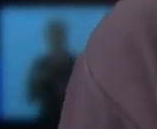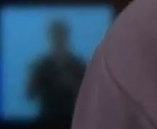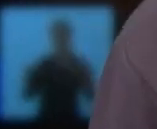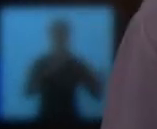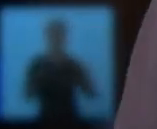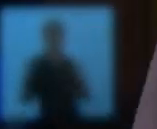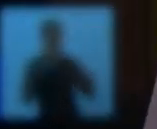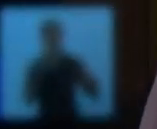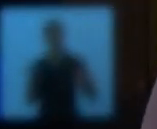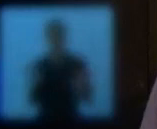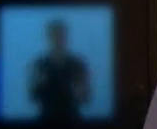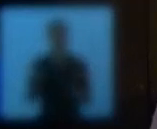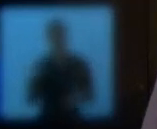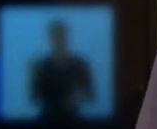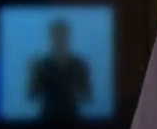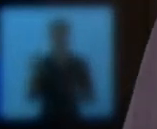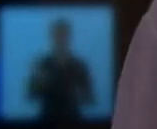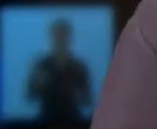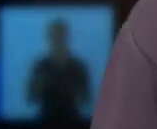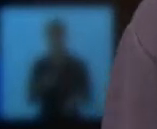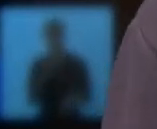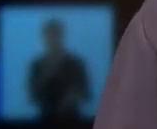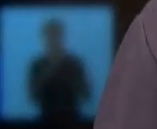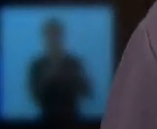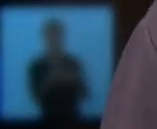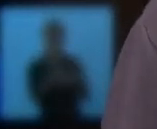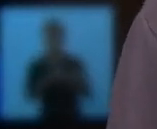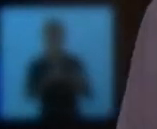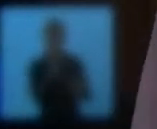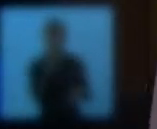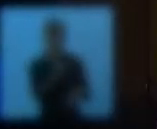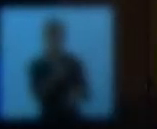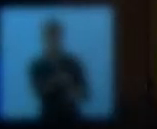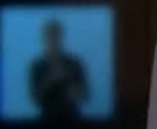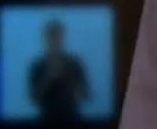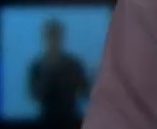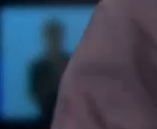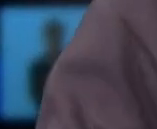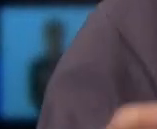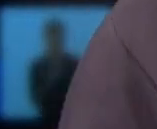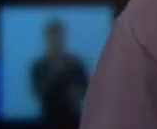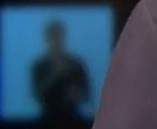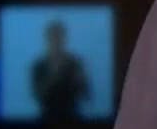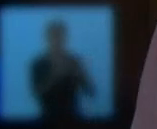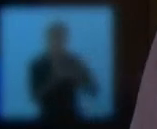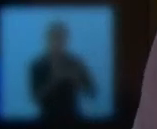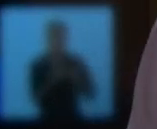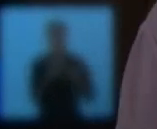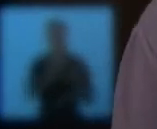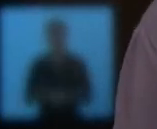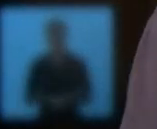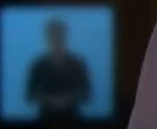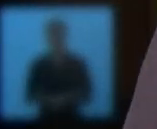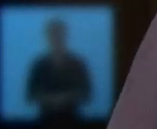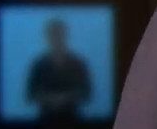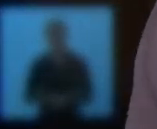más tibio. Insisto, en Argentina no tenemos mucha experiencia en esto, pero en otros países que hay un poco más de experiencia, en lo que ves que progresivamente se van poniendo más calientes, entre comillas, los